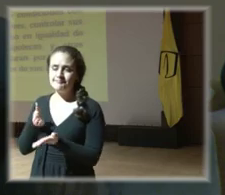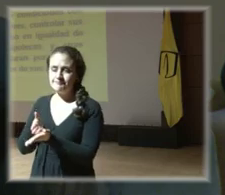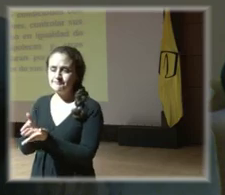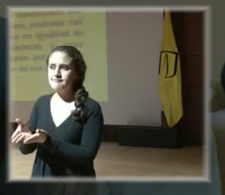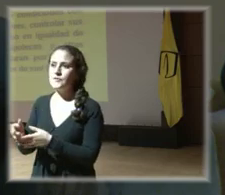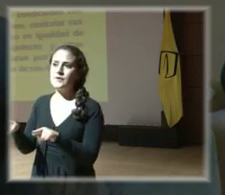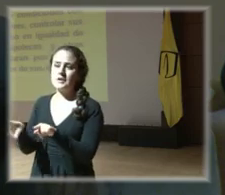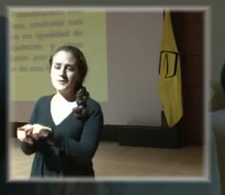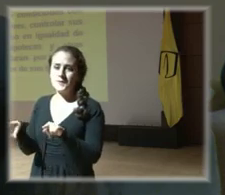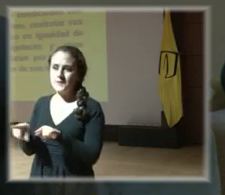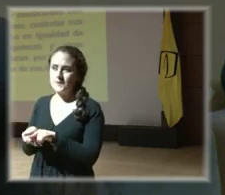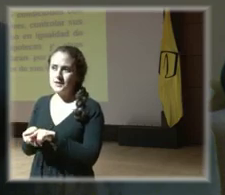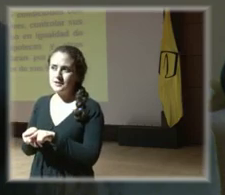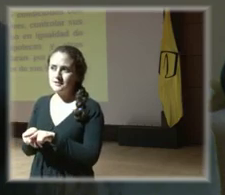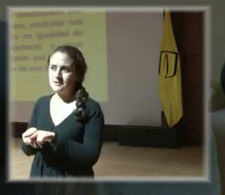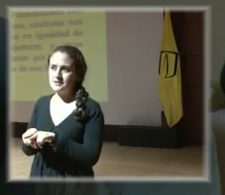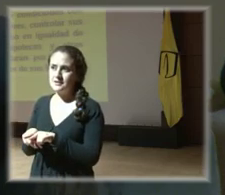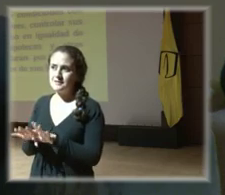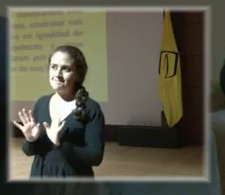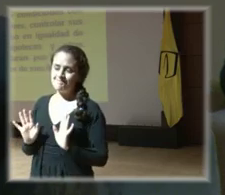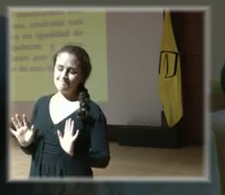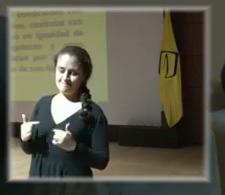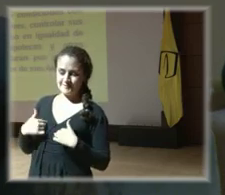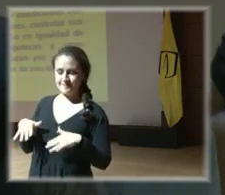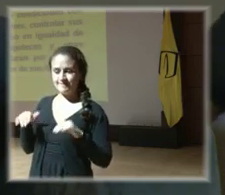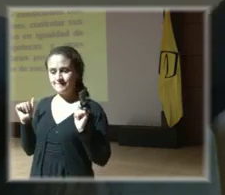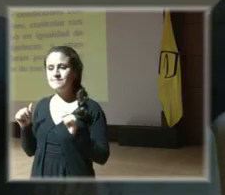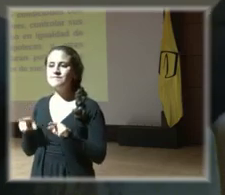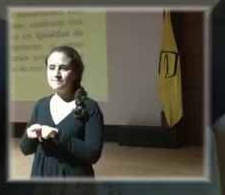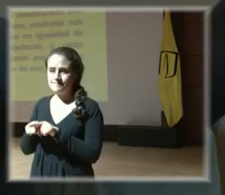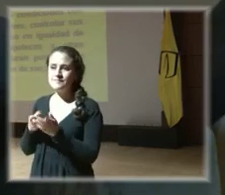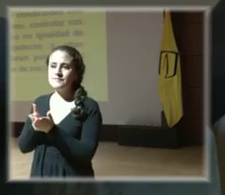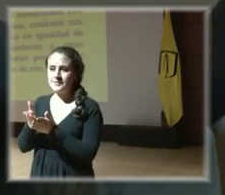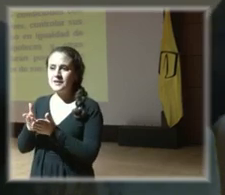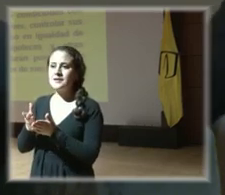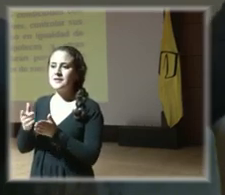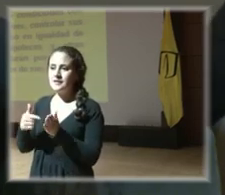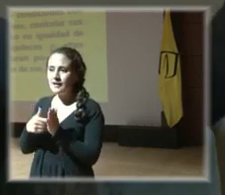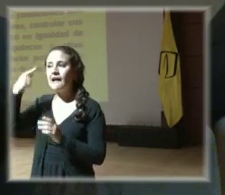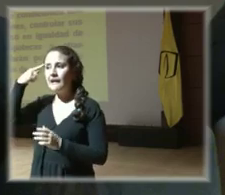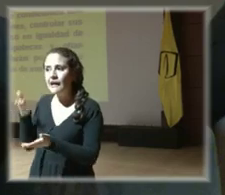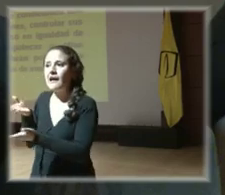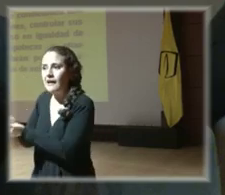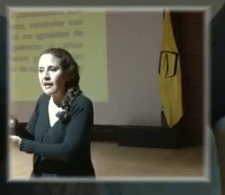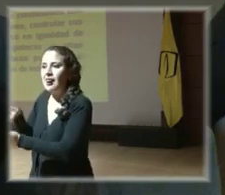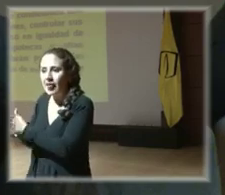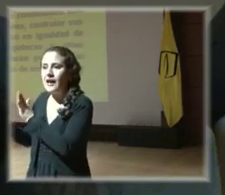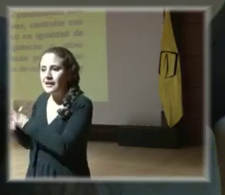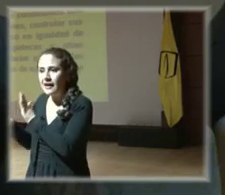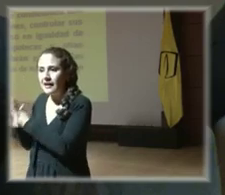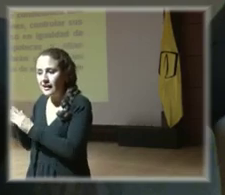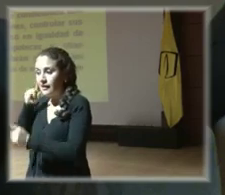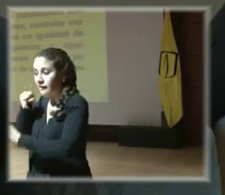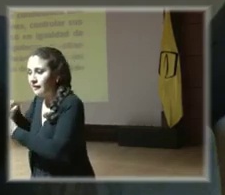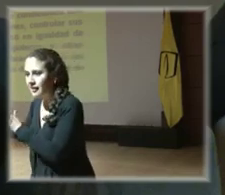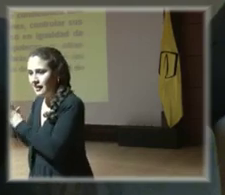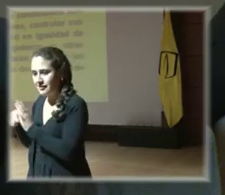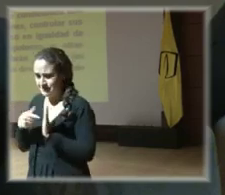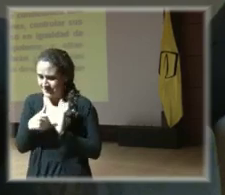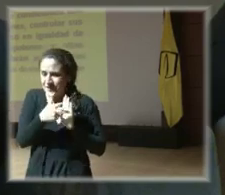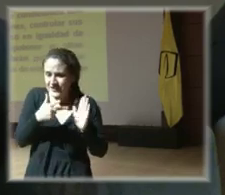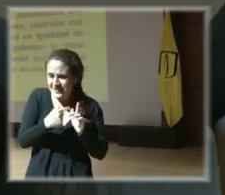poco parco y sigue aplicando la ley, ¿no? Se remite expresamente a la ley y hasta que no se